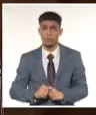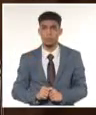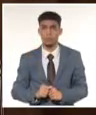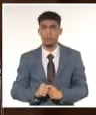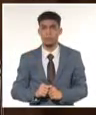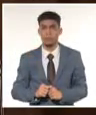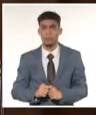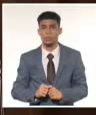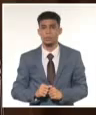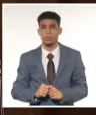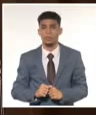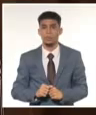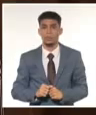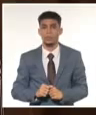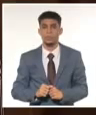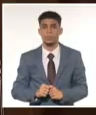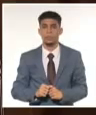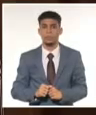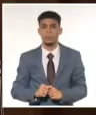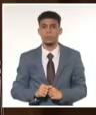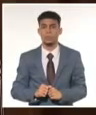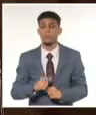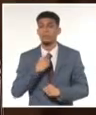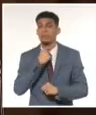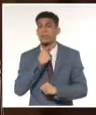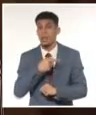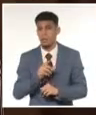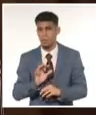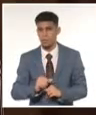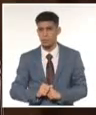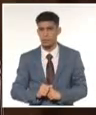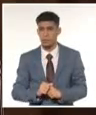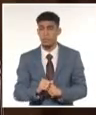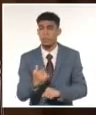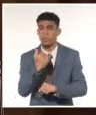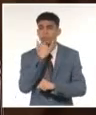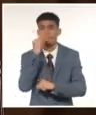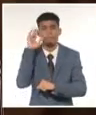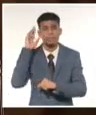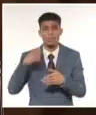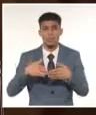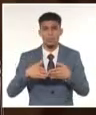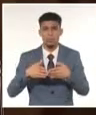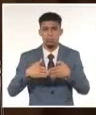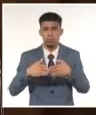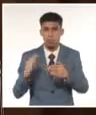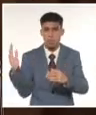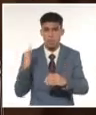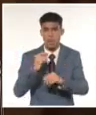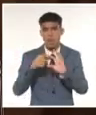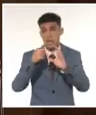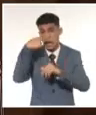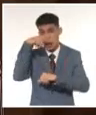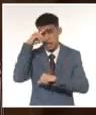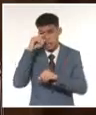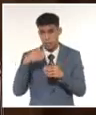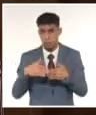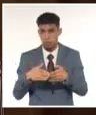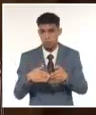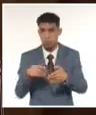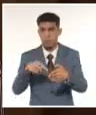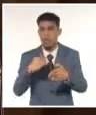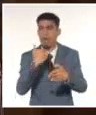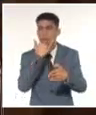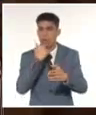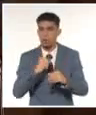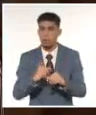establecidos. Eso, por ejemplo, afectó la descarga del buque que traía el gas licuado, esencialmente